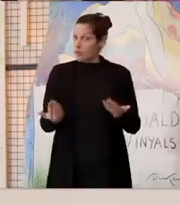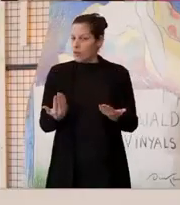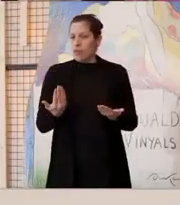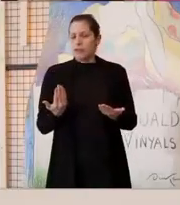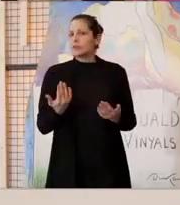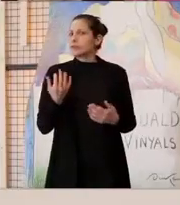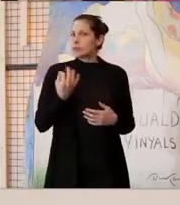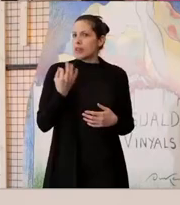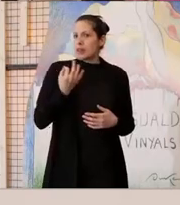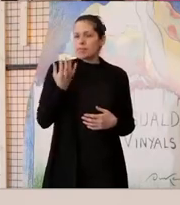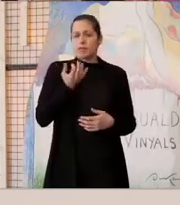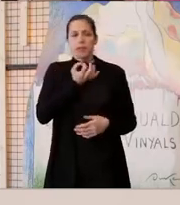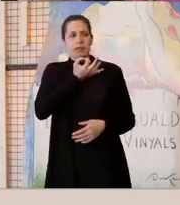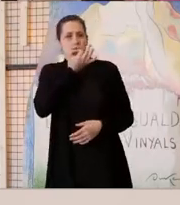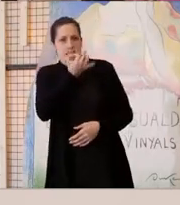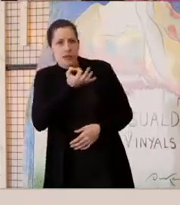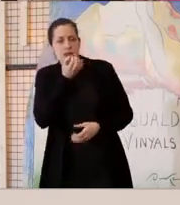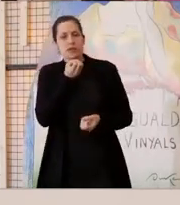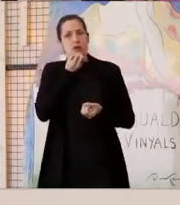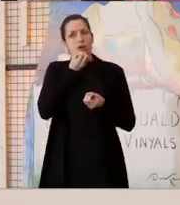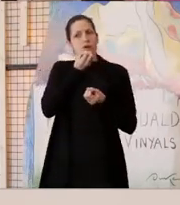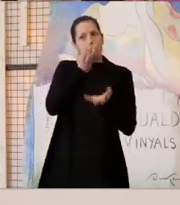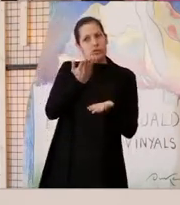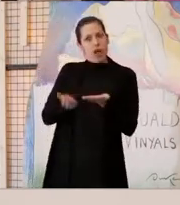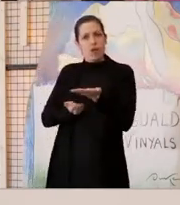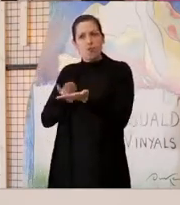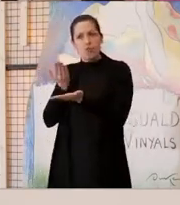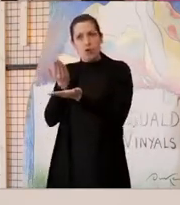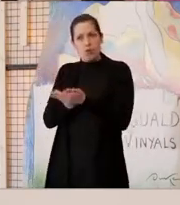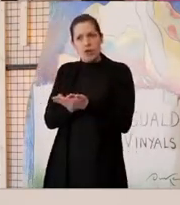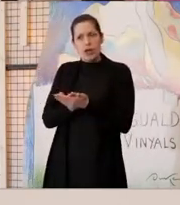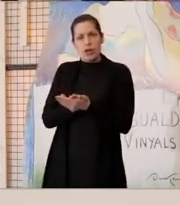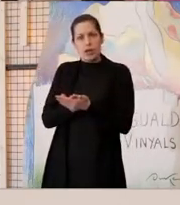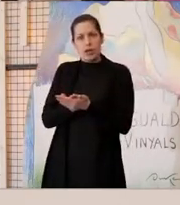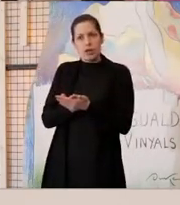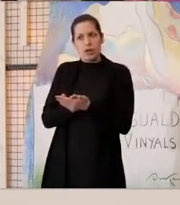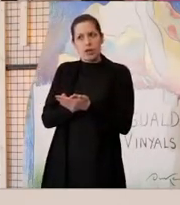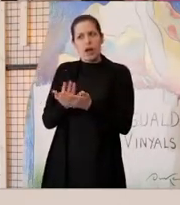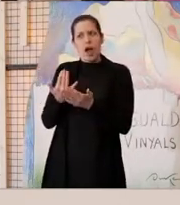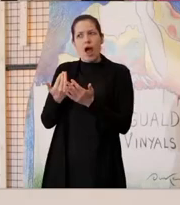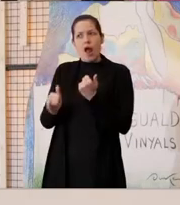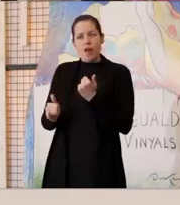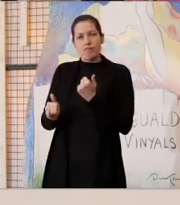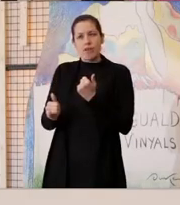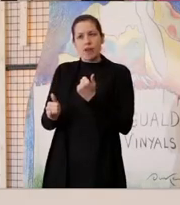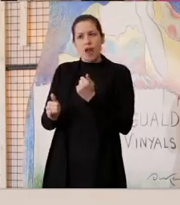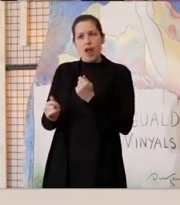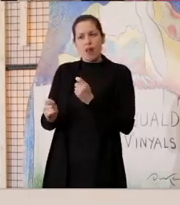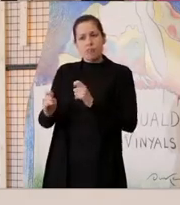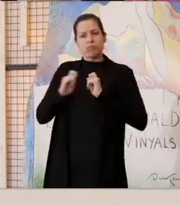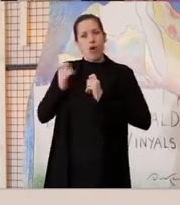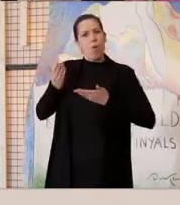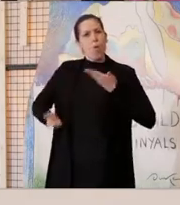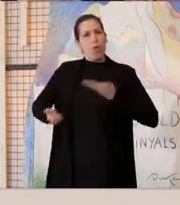a hablar a contar a proponer pues somos también eljuiciadas claro eso es duro